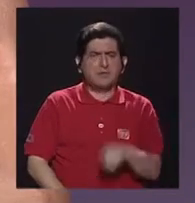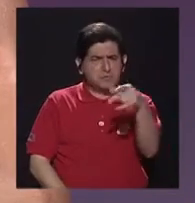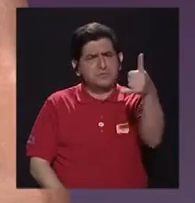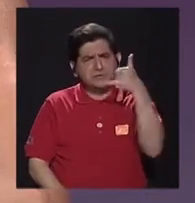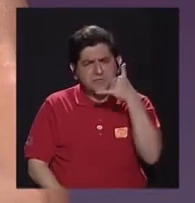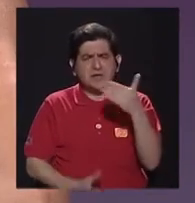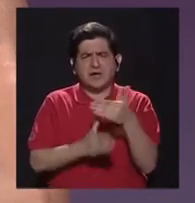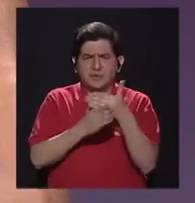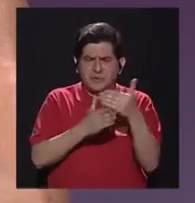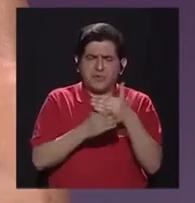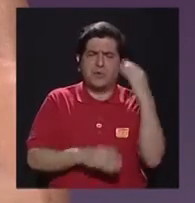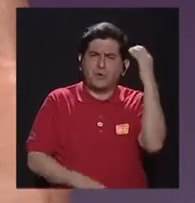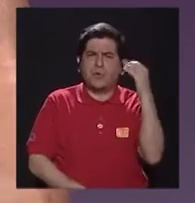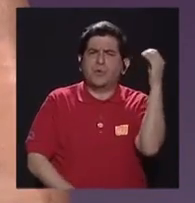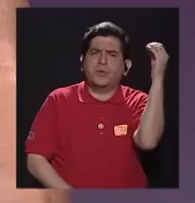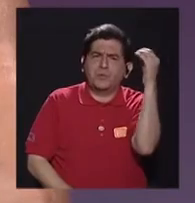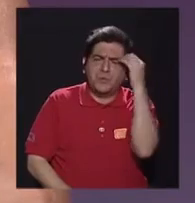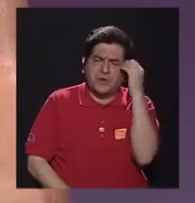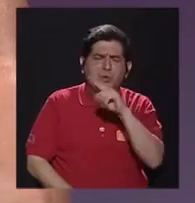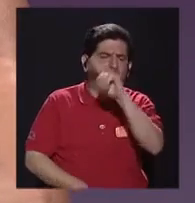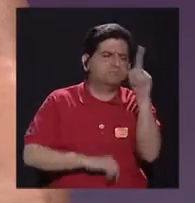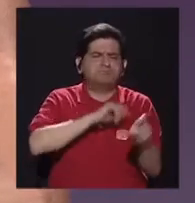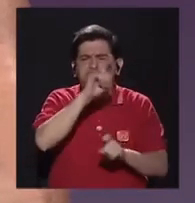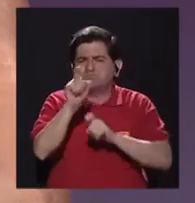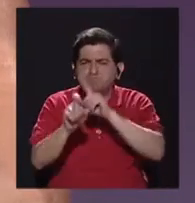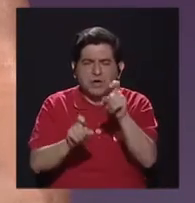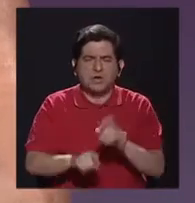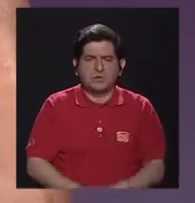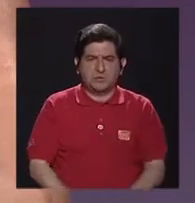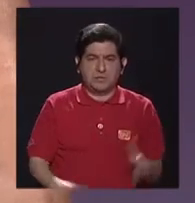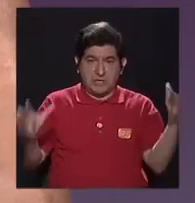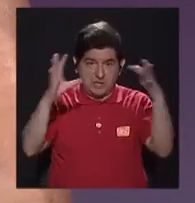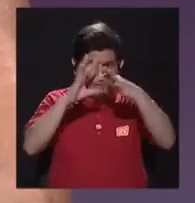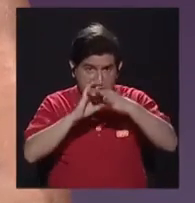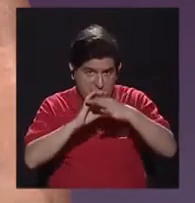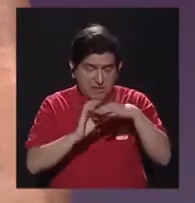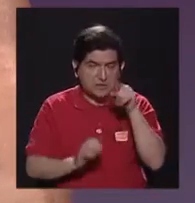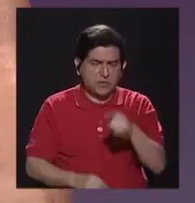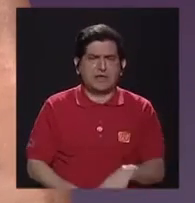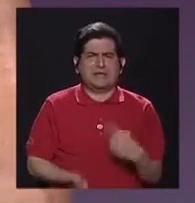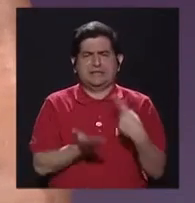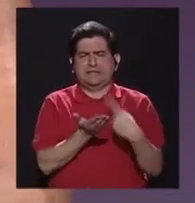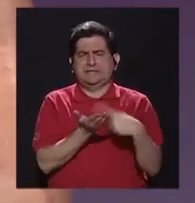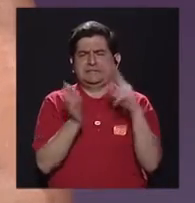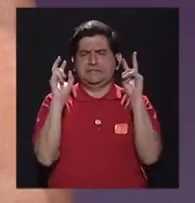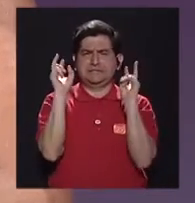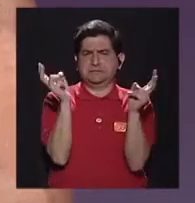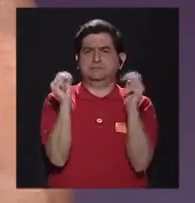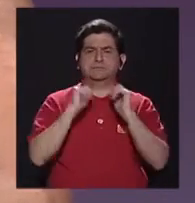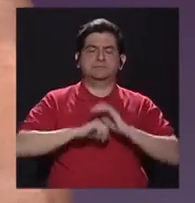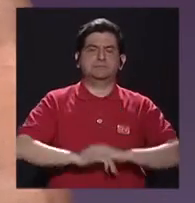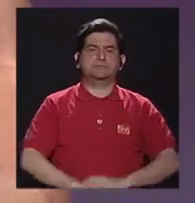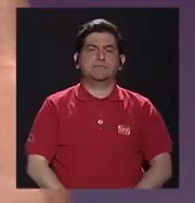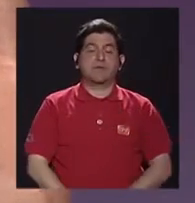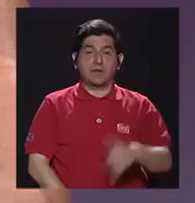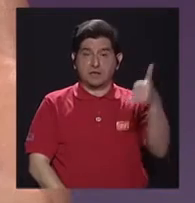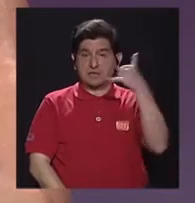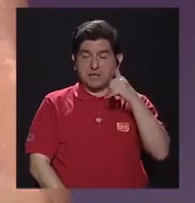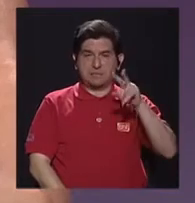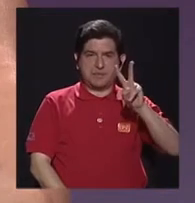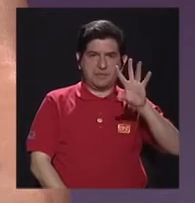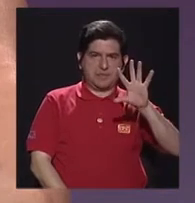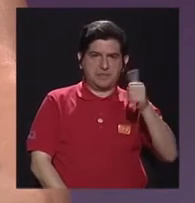con nosotros sus opiniones, sus preguntas sobre este polémico tema. Puede llamarnos